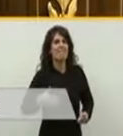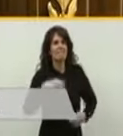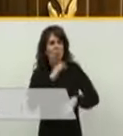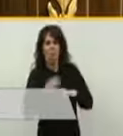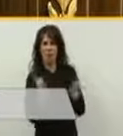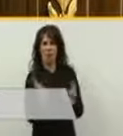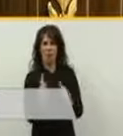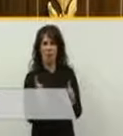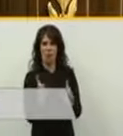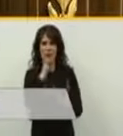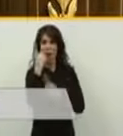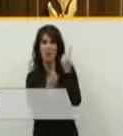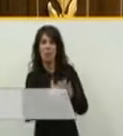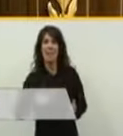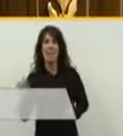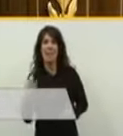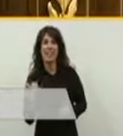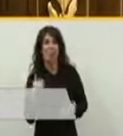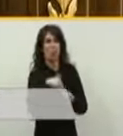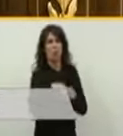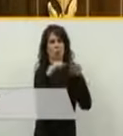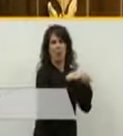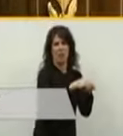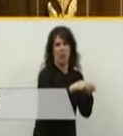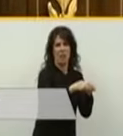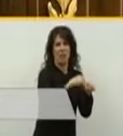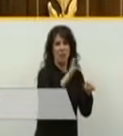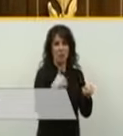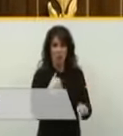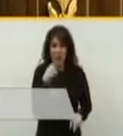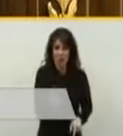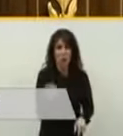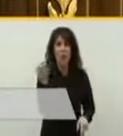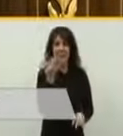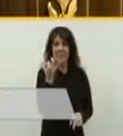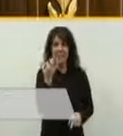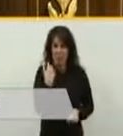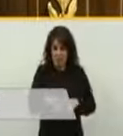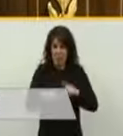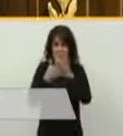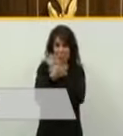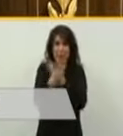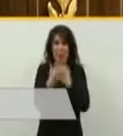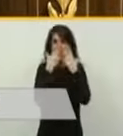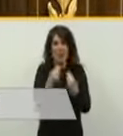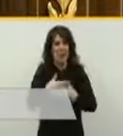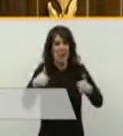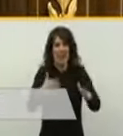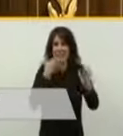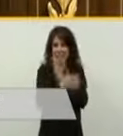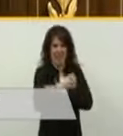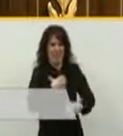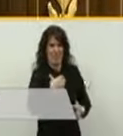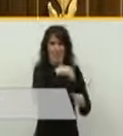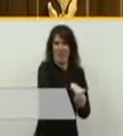a usted, pero lo que yo estoy diciendo es que esto lo entiende cualquiera. No estamos aquí para negarnos a